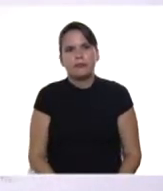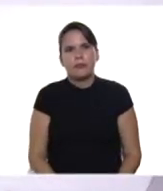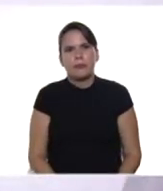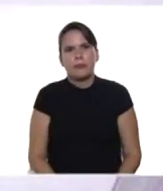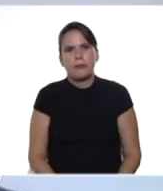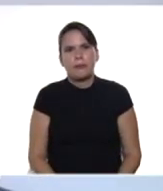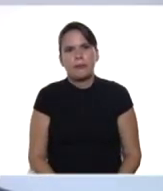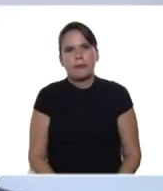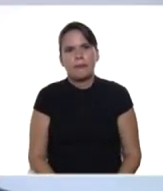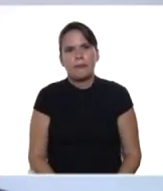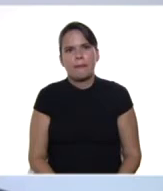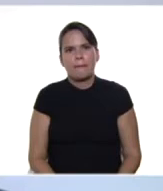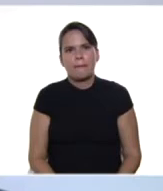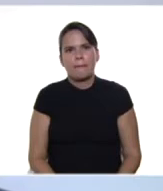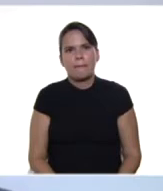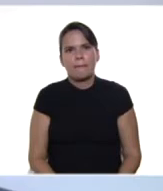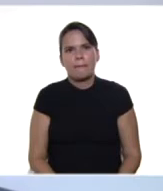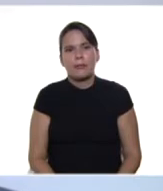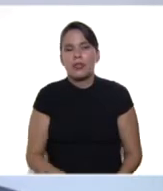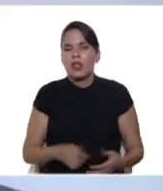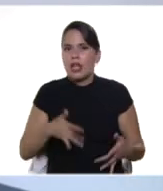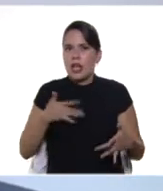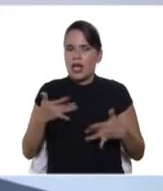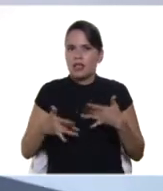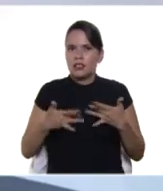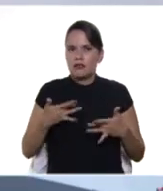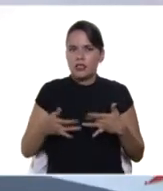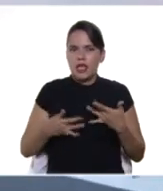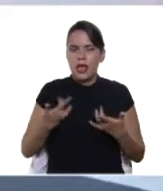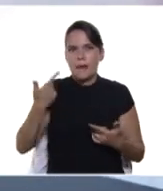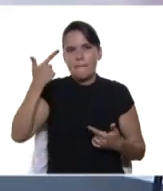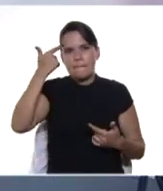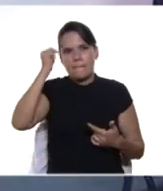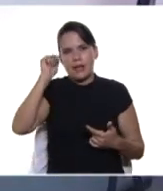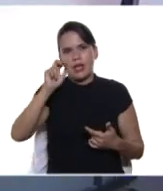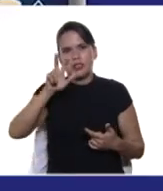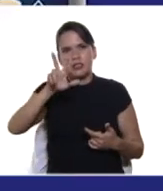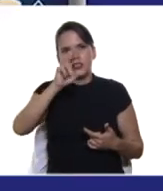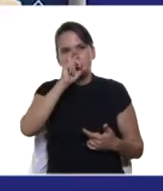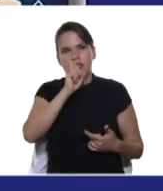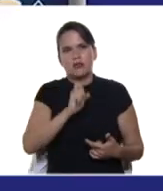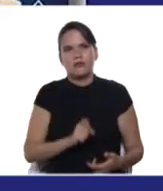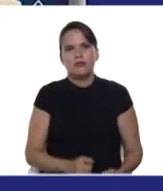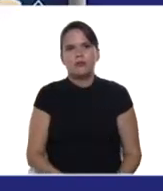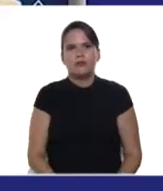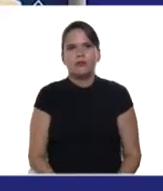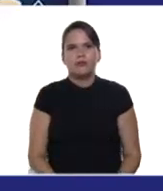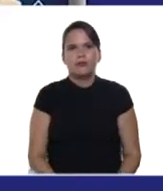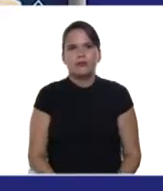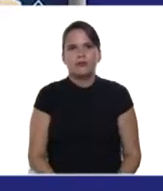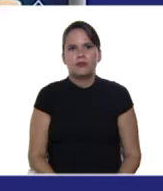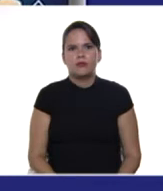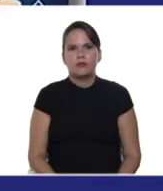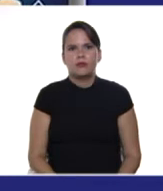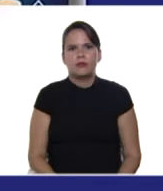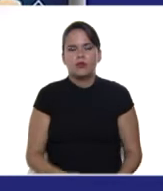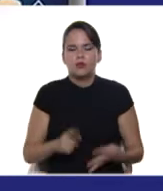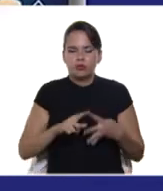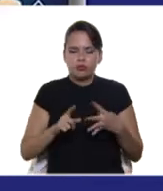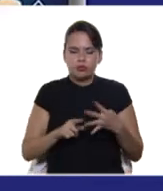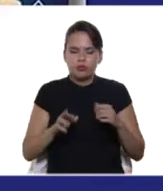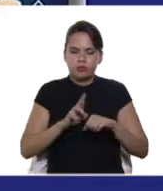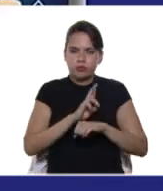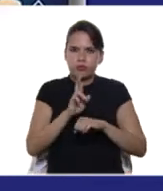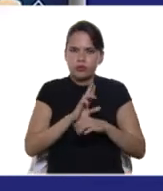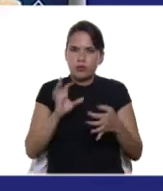Bien, vayamos ahora con lo que son las actividades para tercer año. Con materiales de provecho